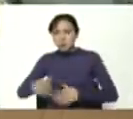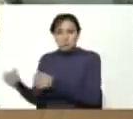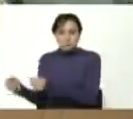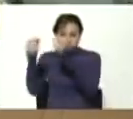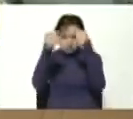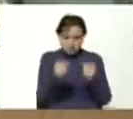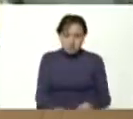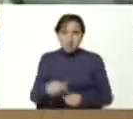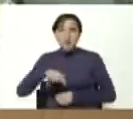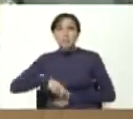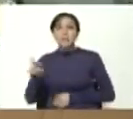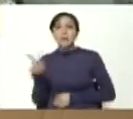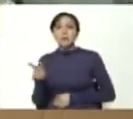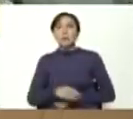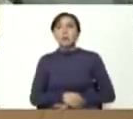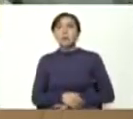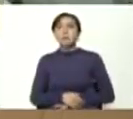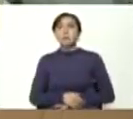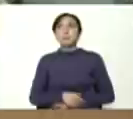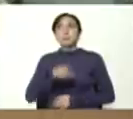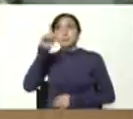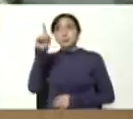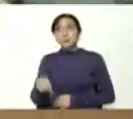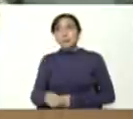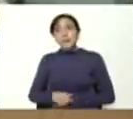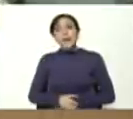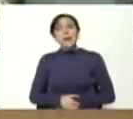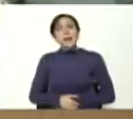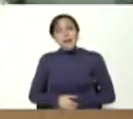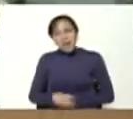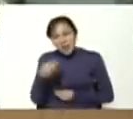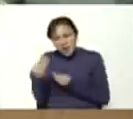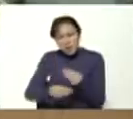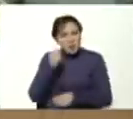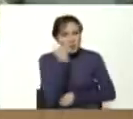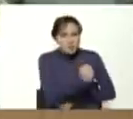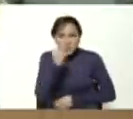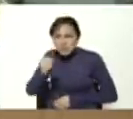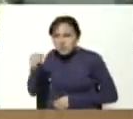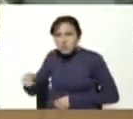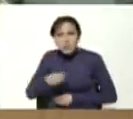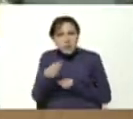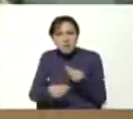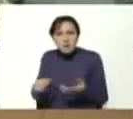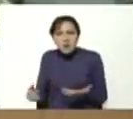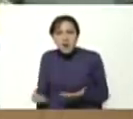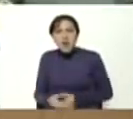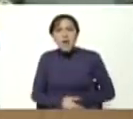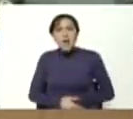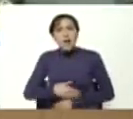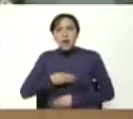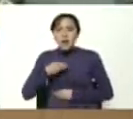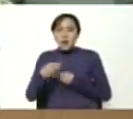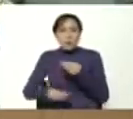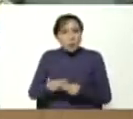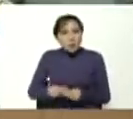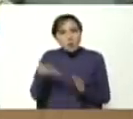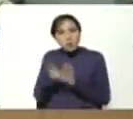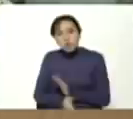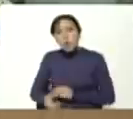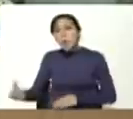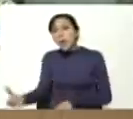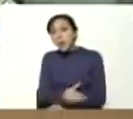importante recordar que esta estructura criminal se vale de la inacción y aquiescencia del